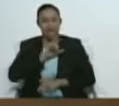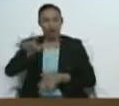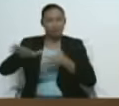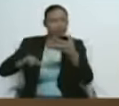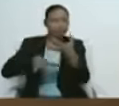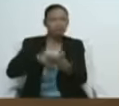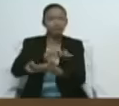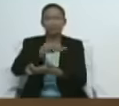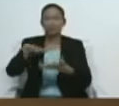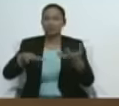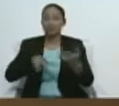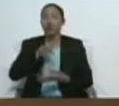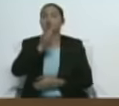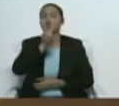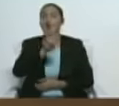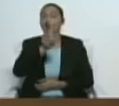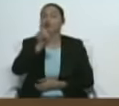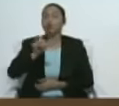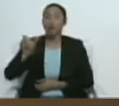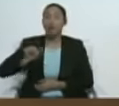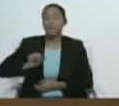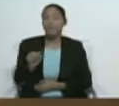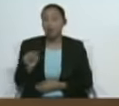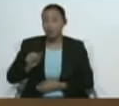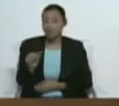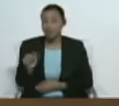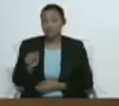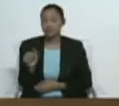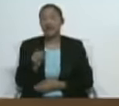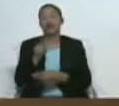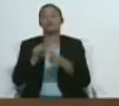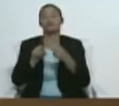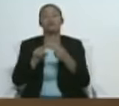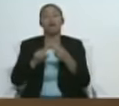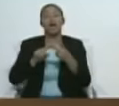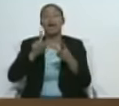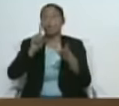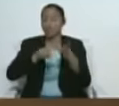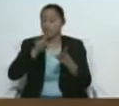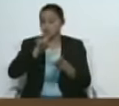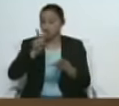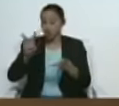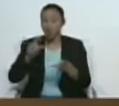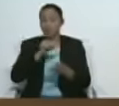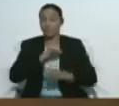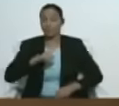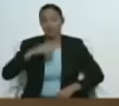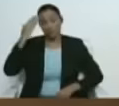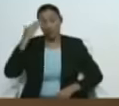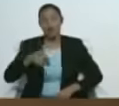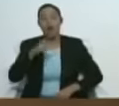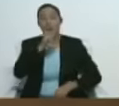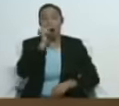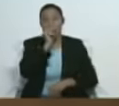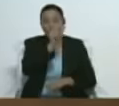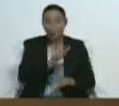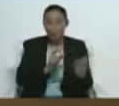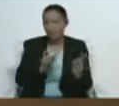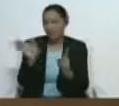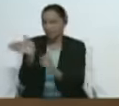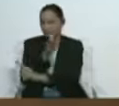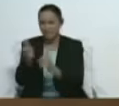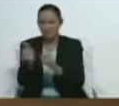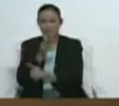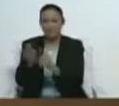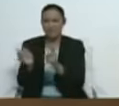lesionadas dos funcionarias policiales y dos funcionarias militares golpeó a cuatro mujeres y traspasó una barrera de